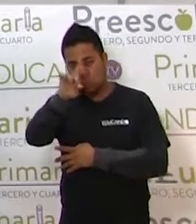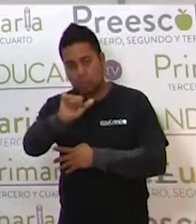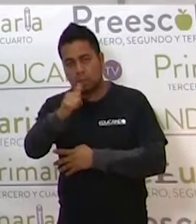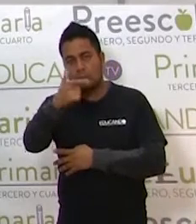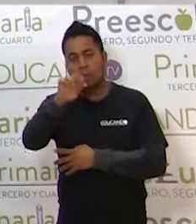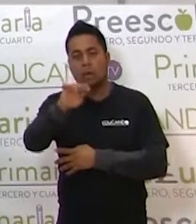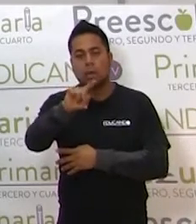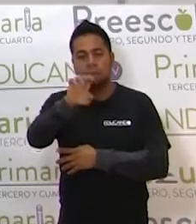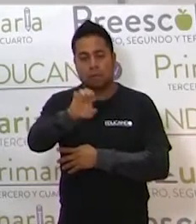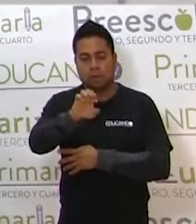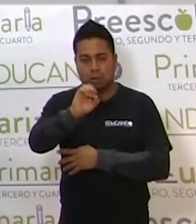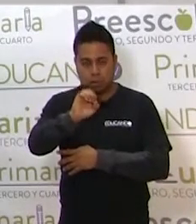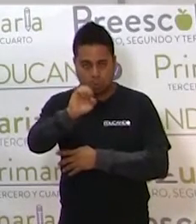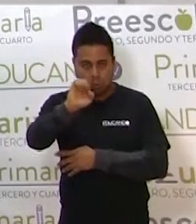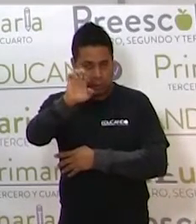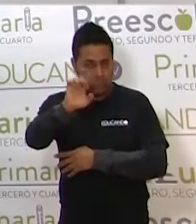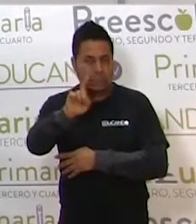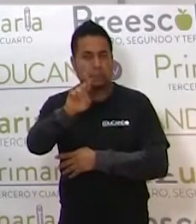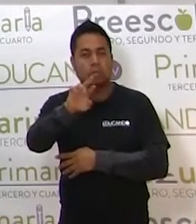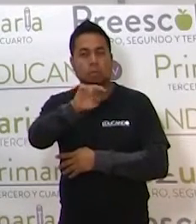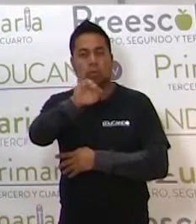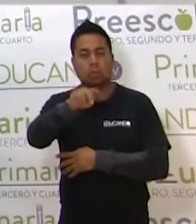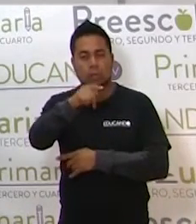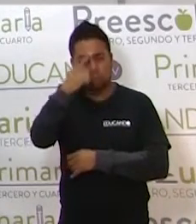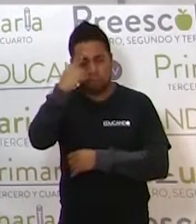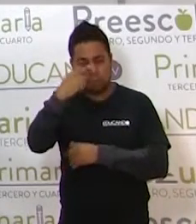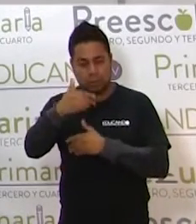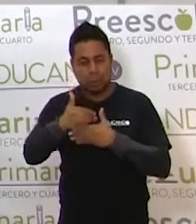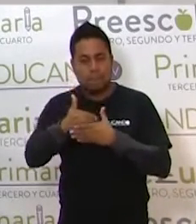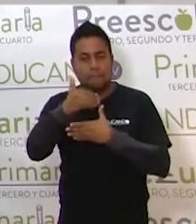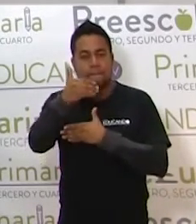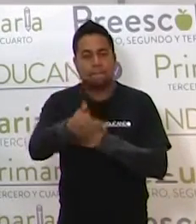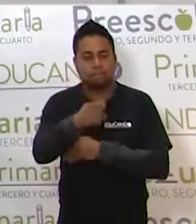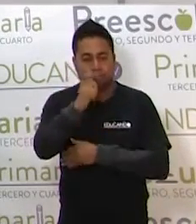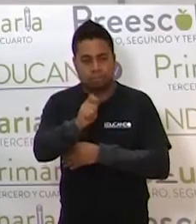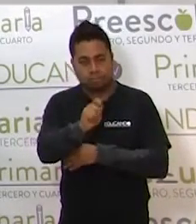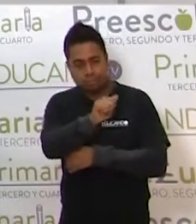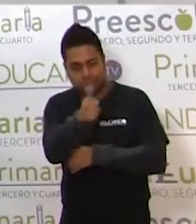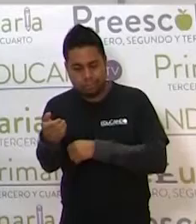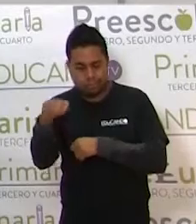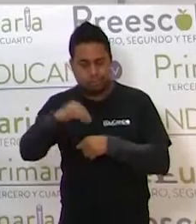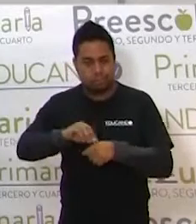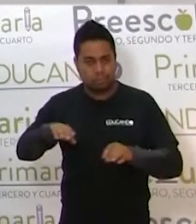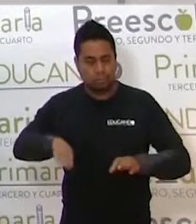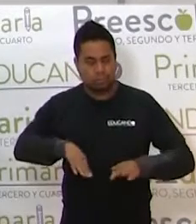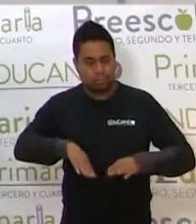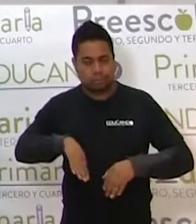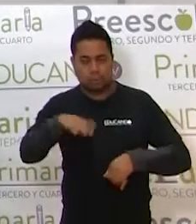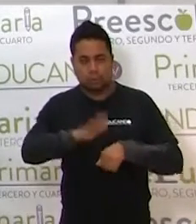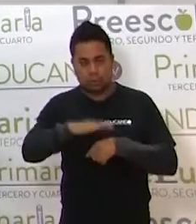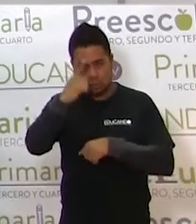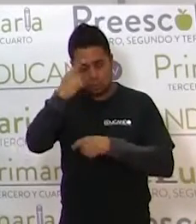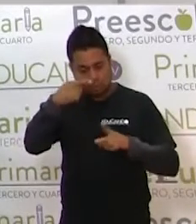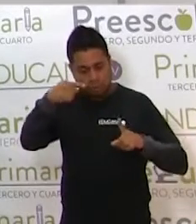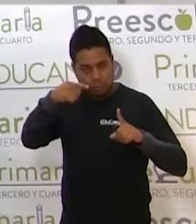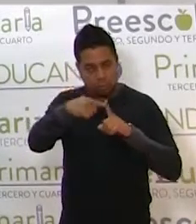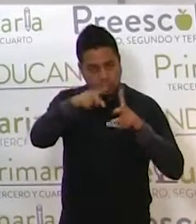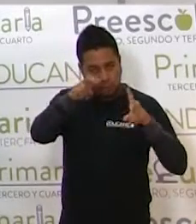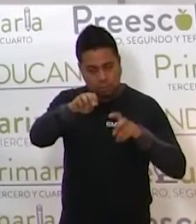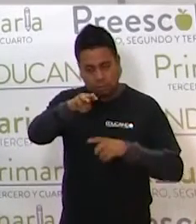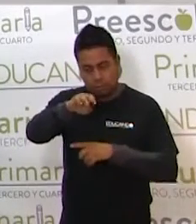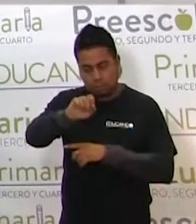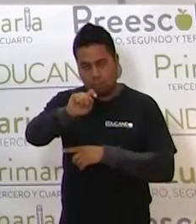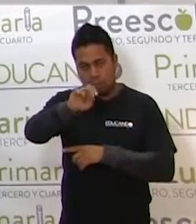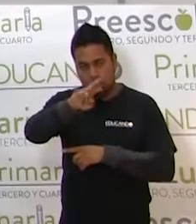estructurar en la siguiente parte de lo que es otra característica más de la métrica mucha